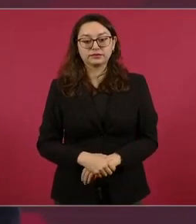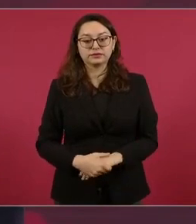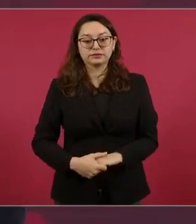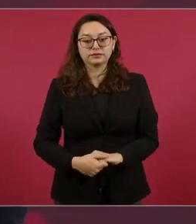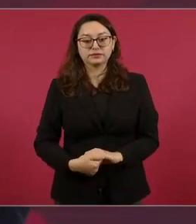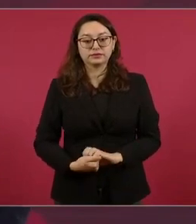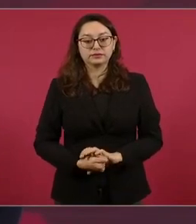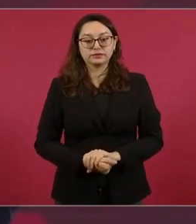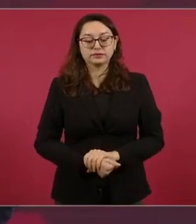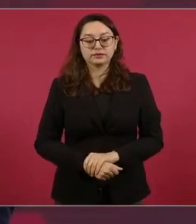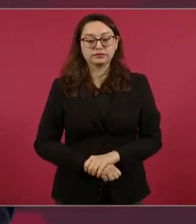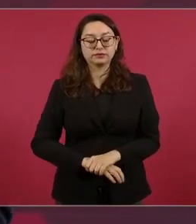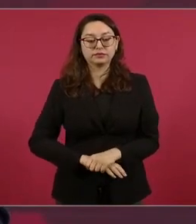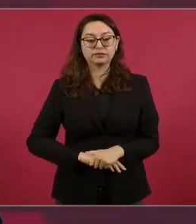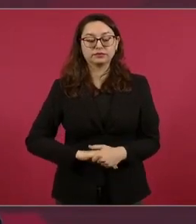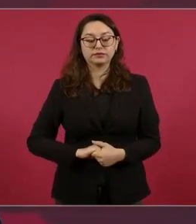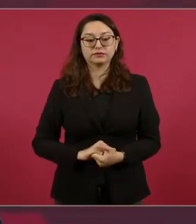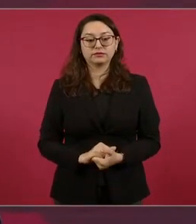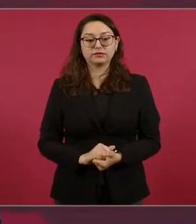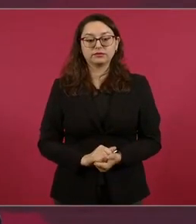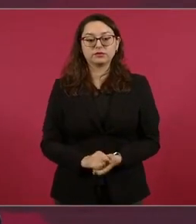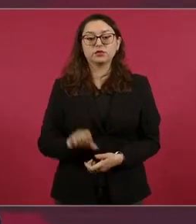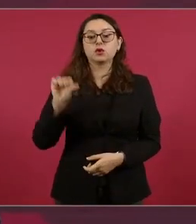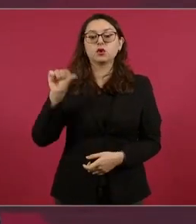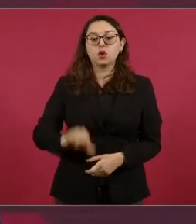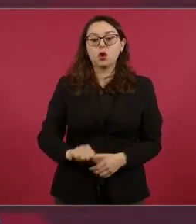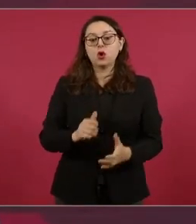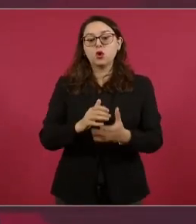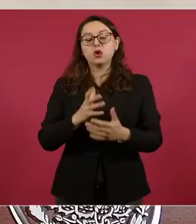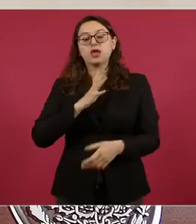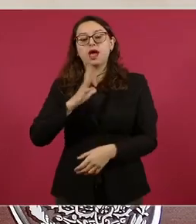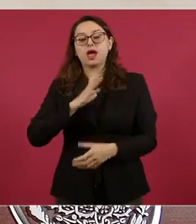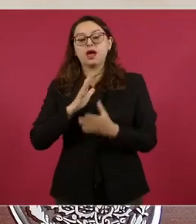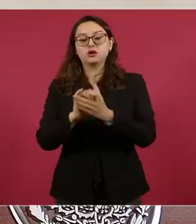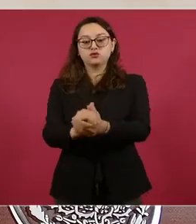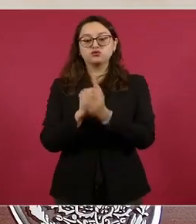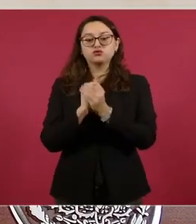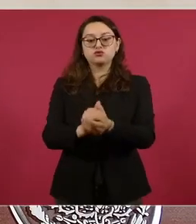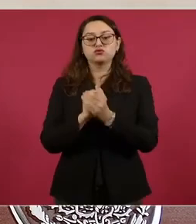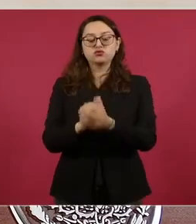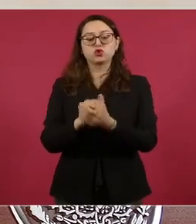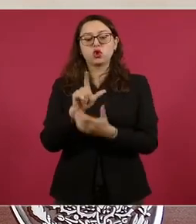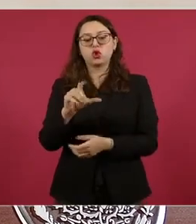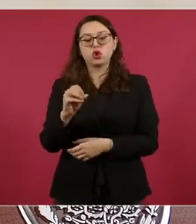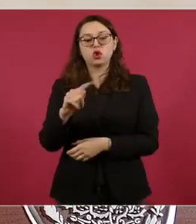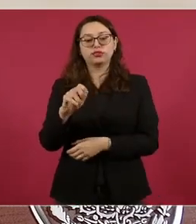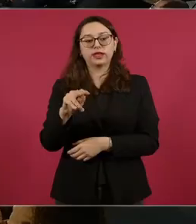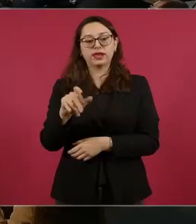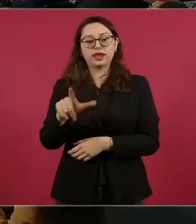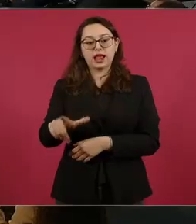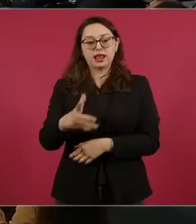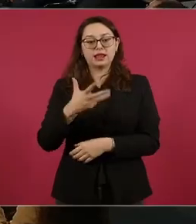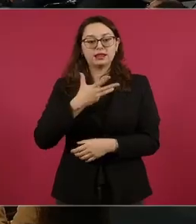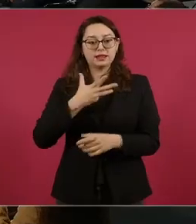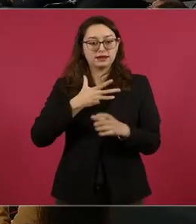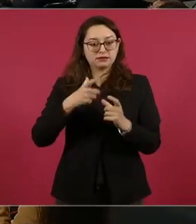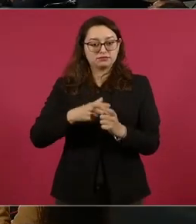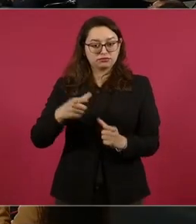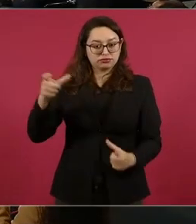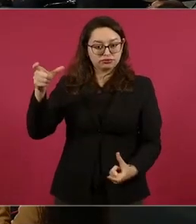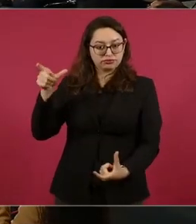hay sorteo especial de la lotería no tienes ahí los